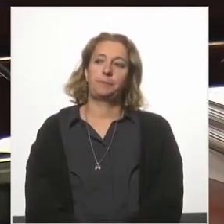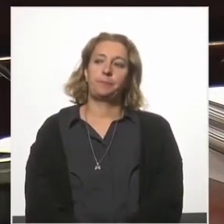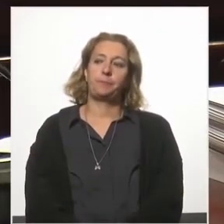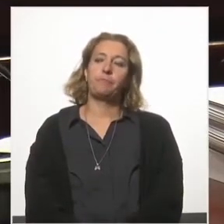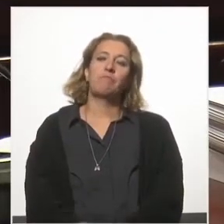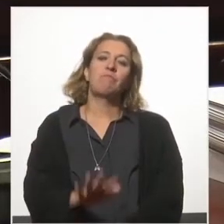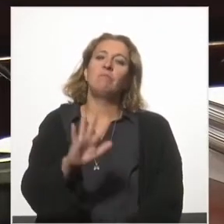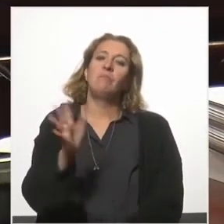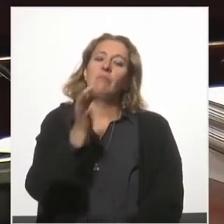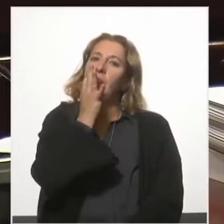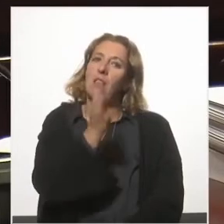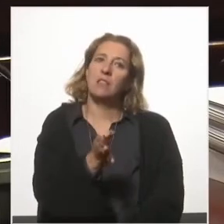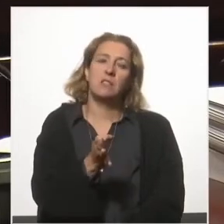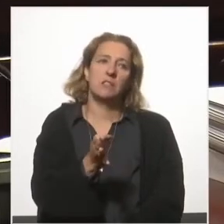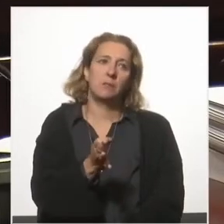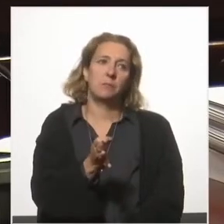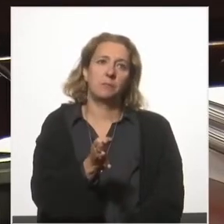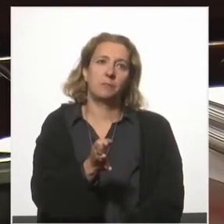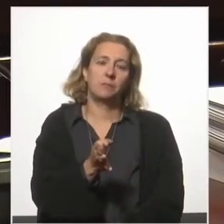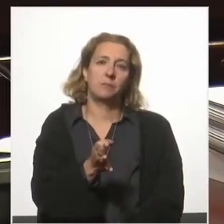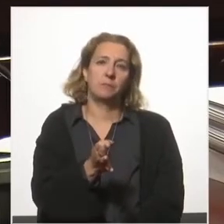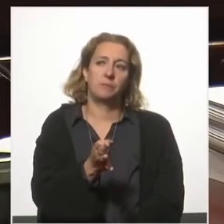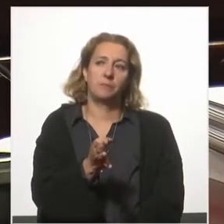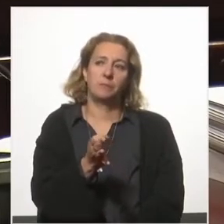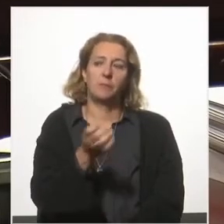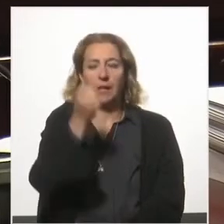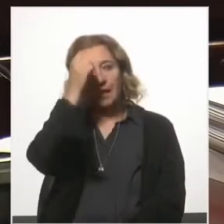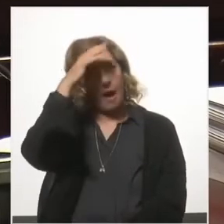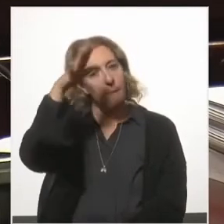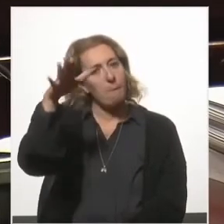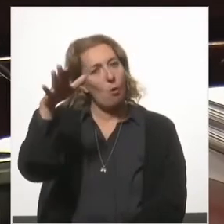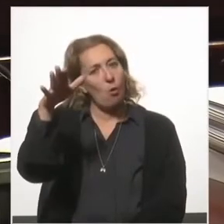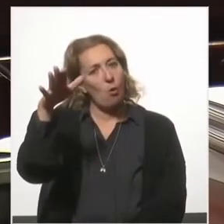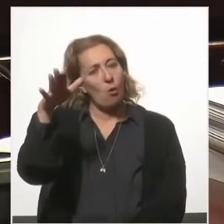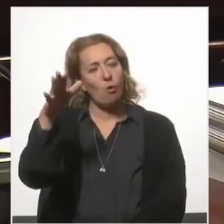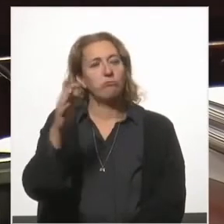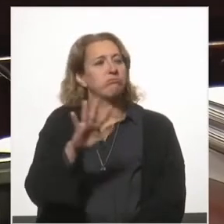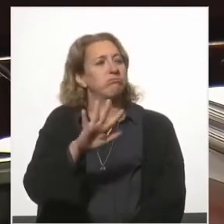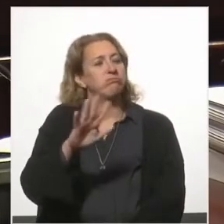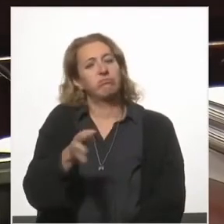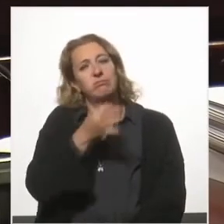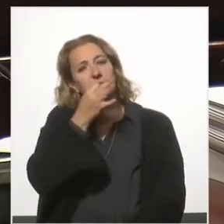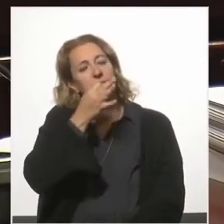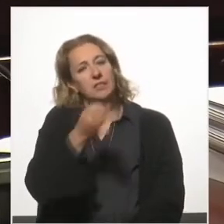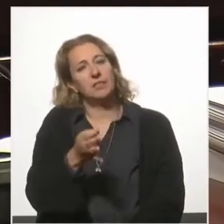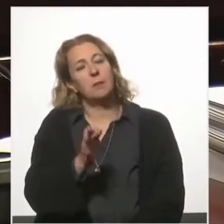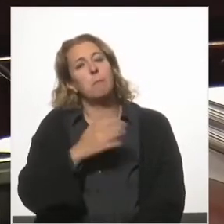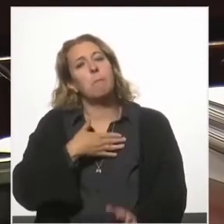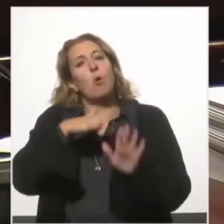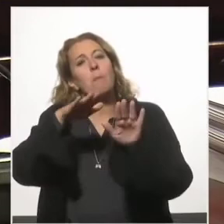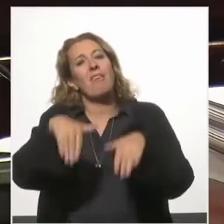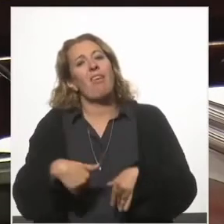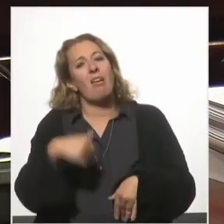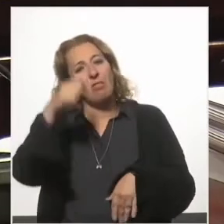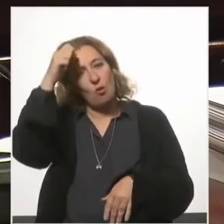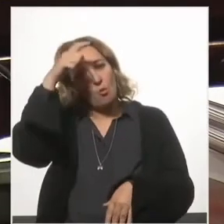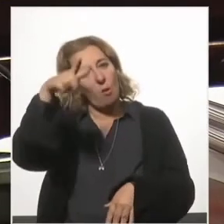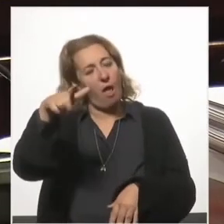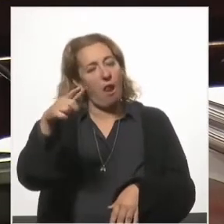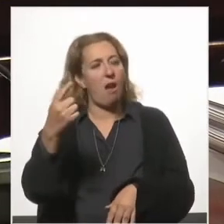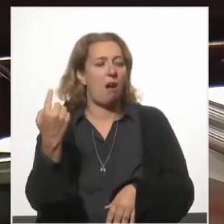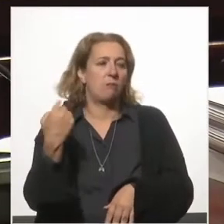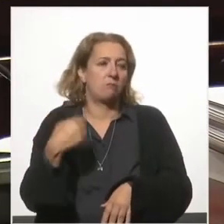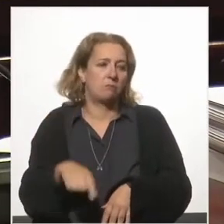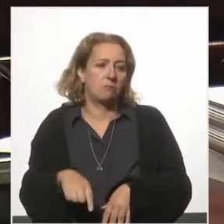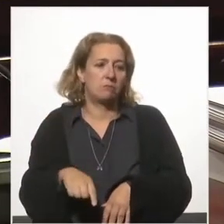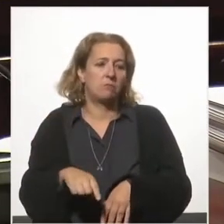¿Qué decir del campo? ¿Qué decir de la propiedad rural? El Uruguay tiene